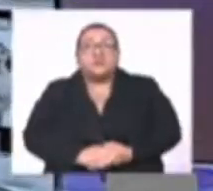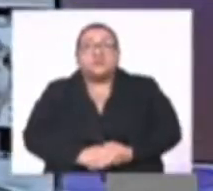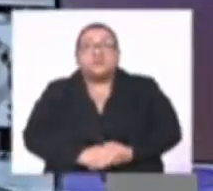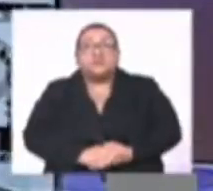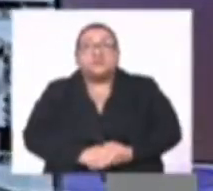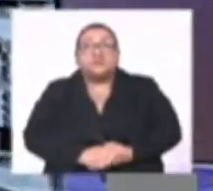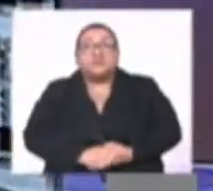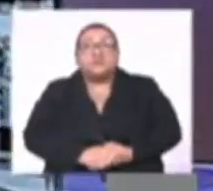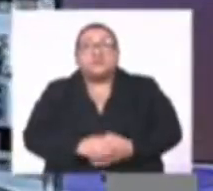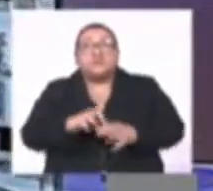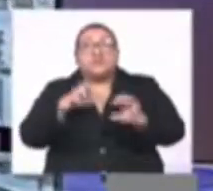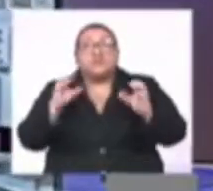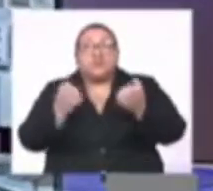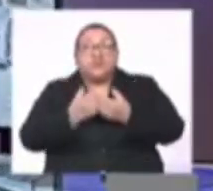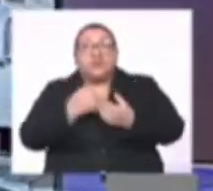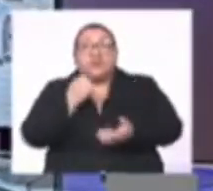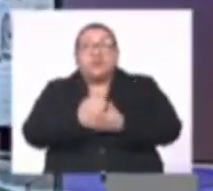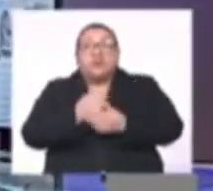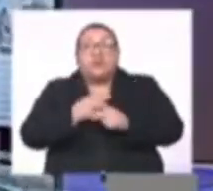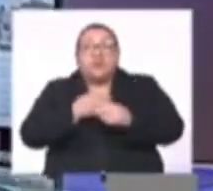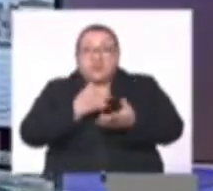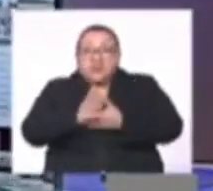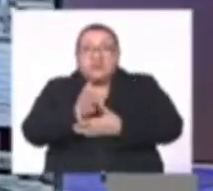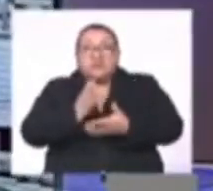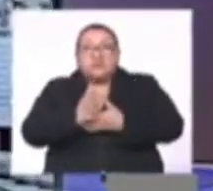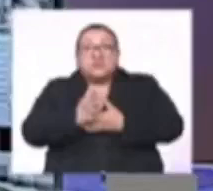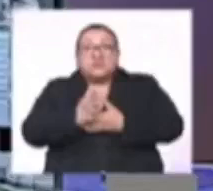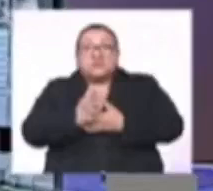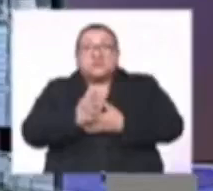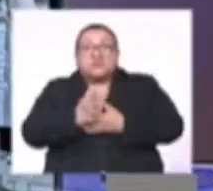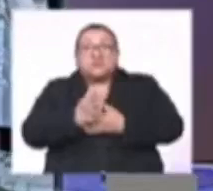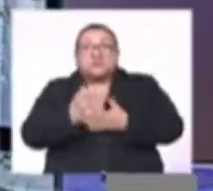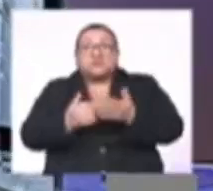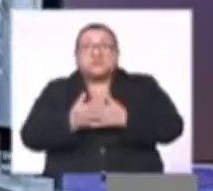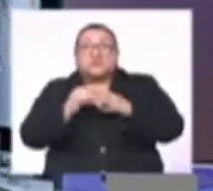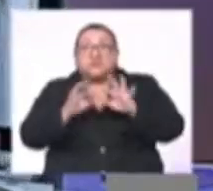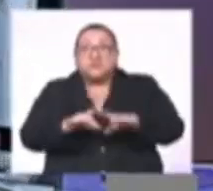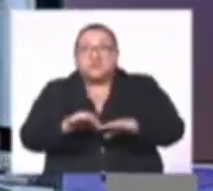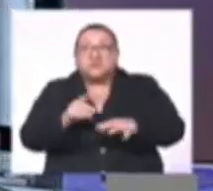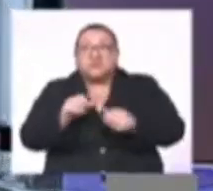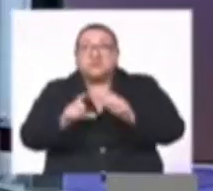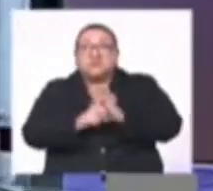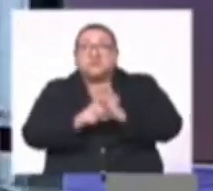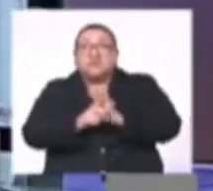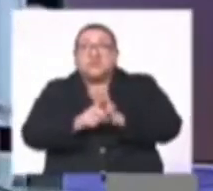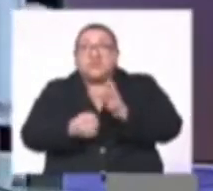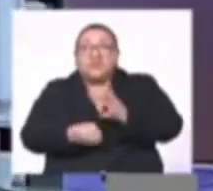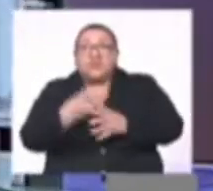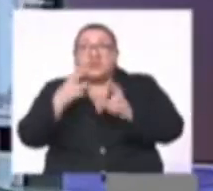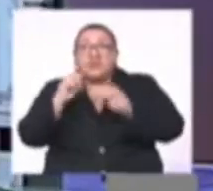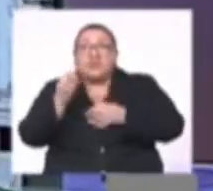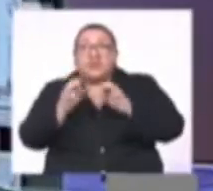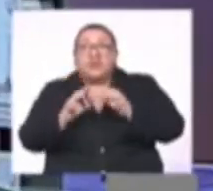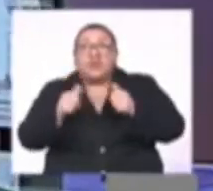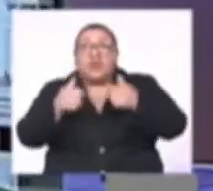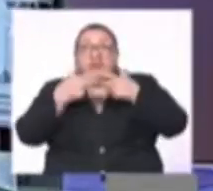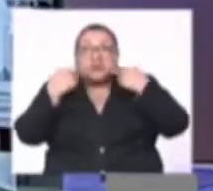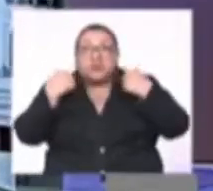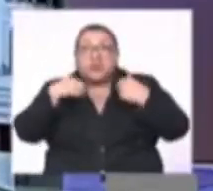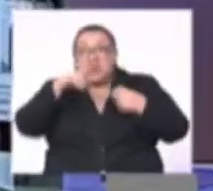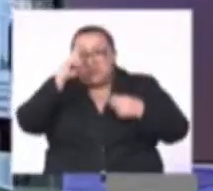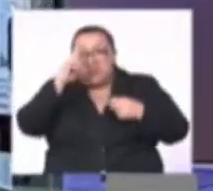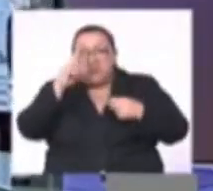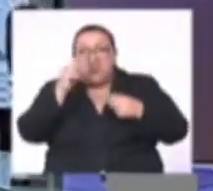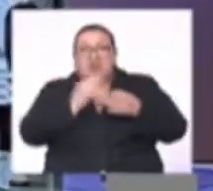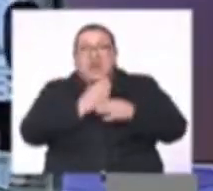Y el Pleno del Congreso aprobó por insistencia el nuevo texto sustitutorio de la Ley de Reactivación Económica de la Amazonía Peruana